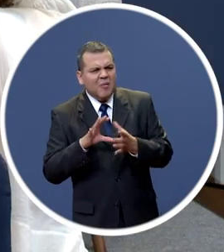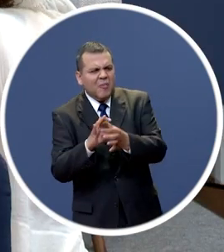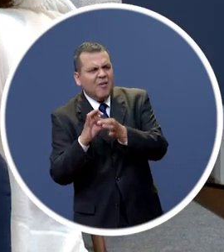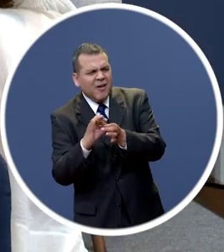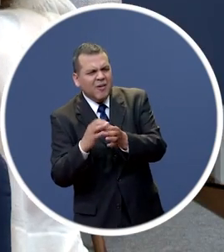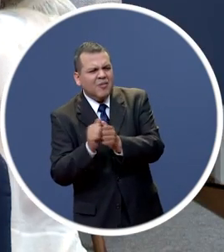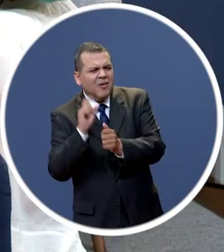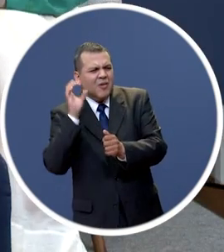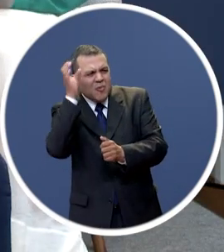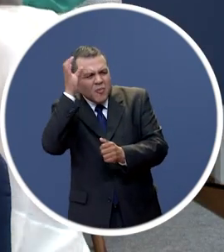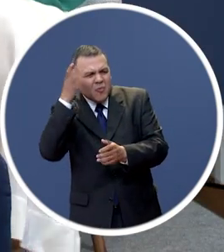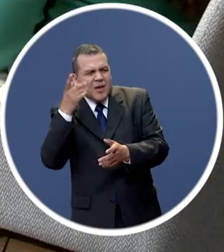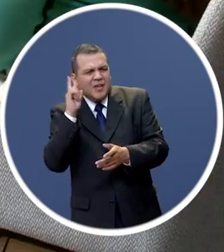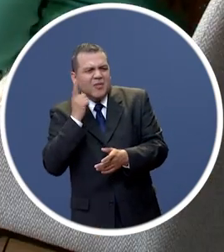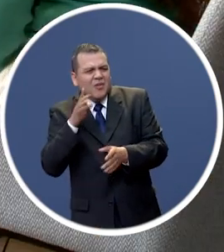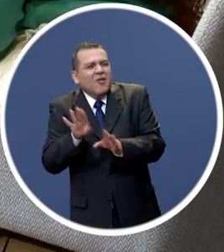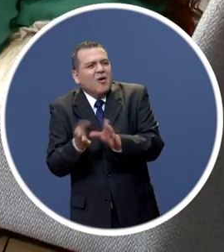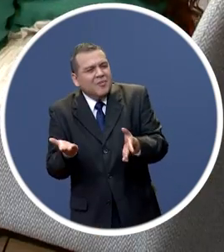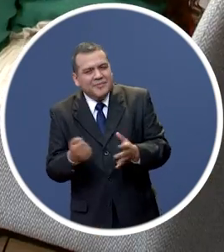involucrados culturales?